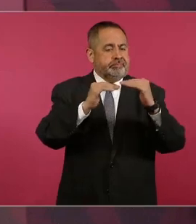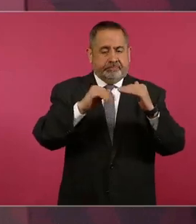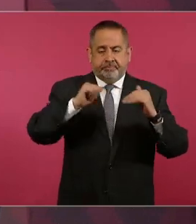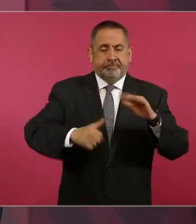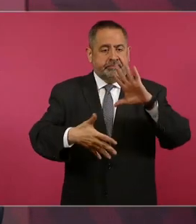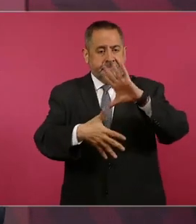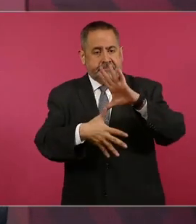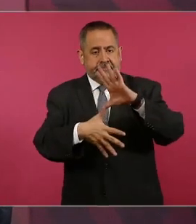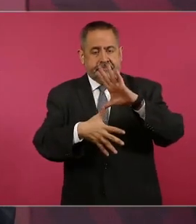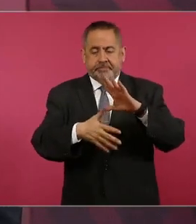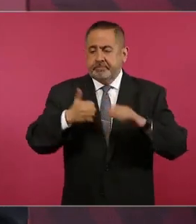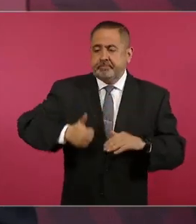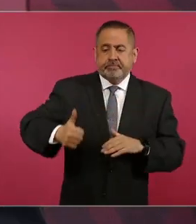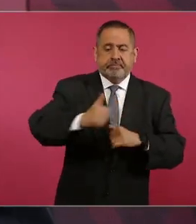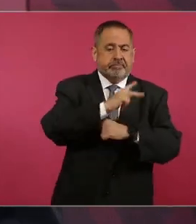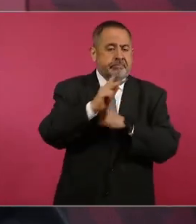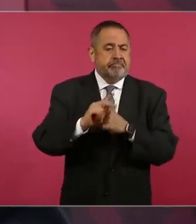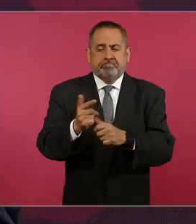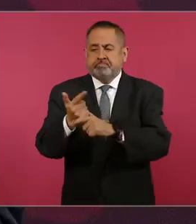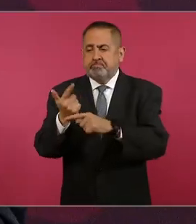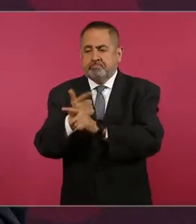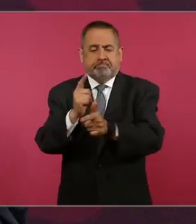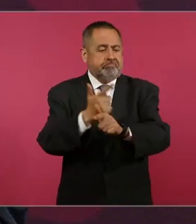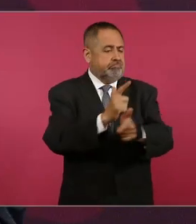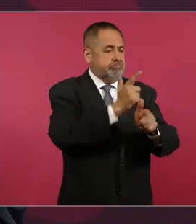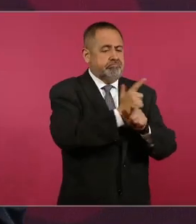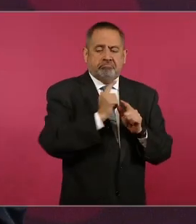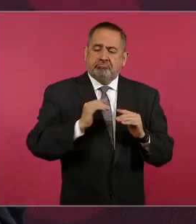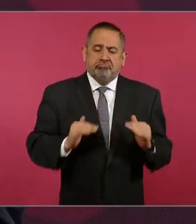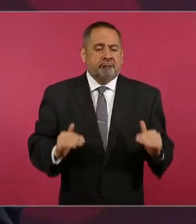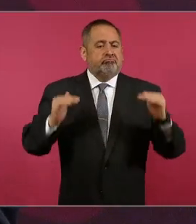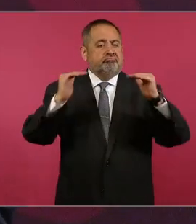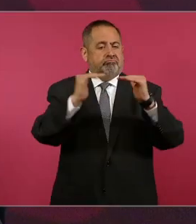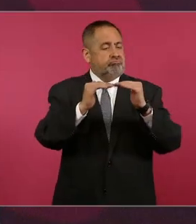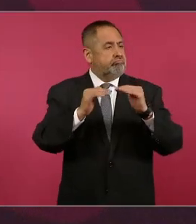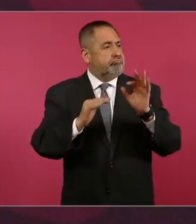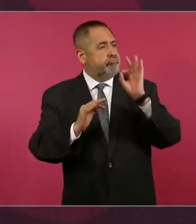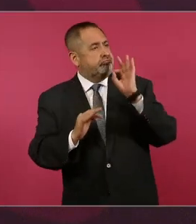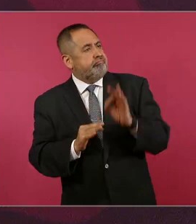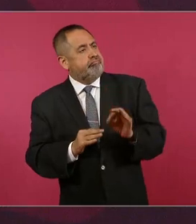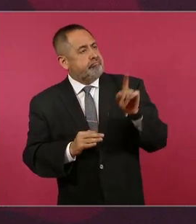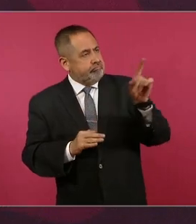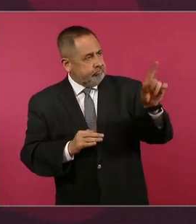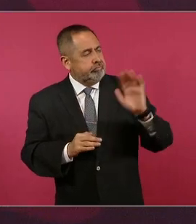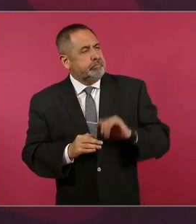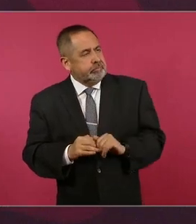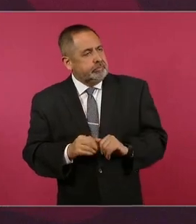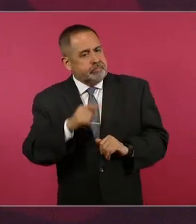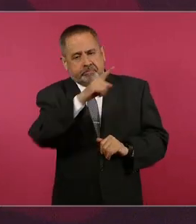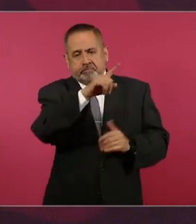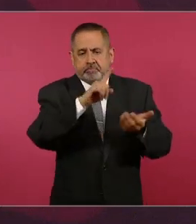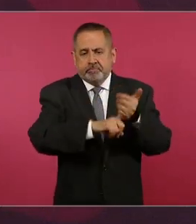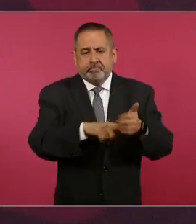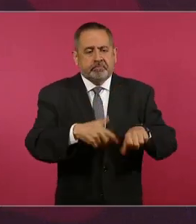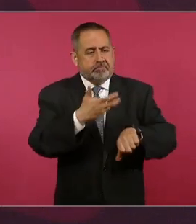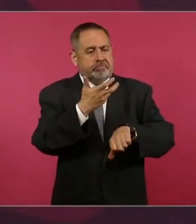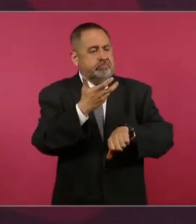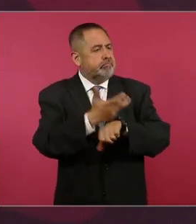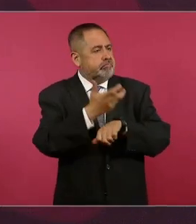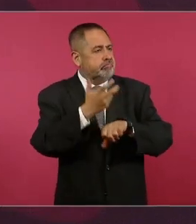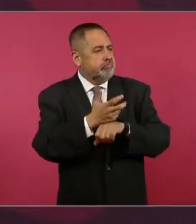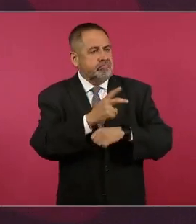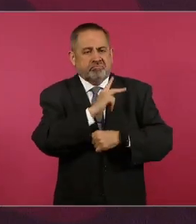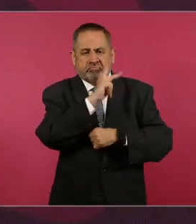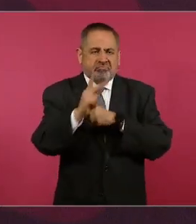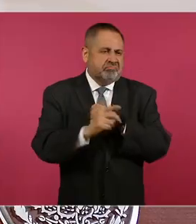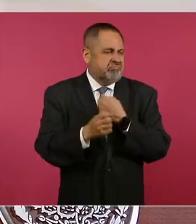continente que con tanto empeño ha venido sosteniendo el estadista del país más poderoso